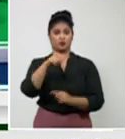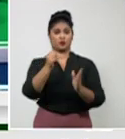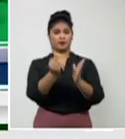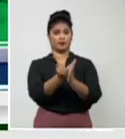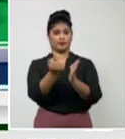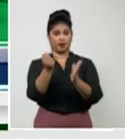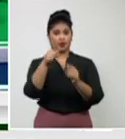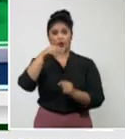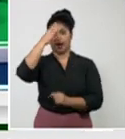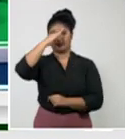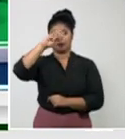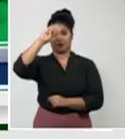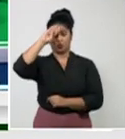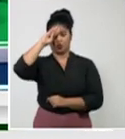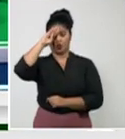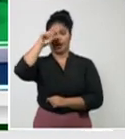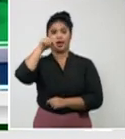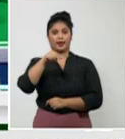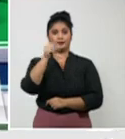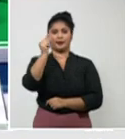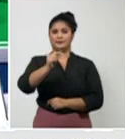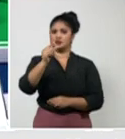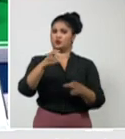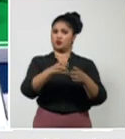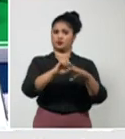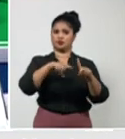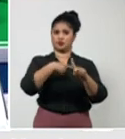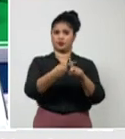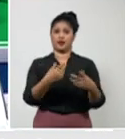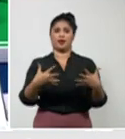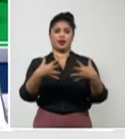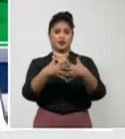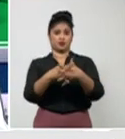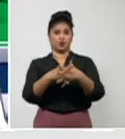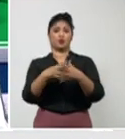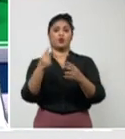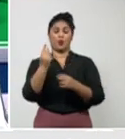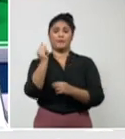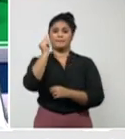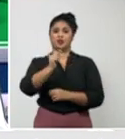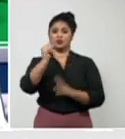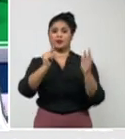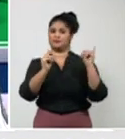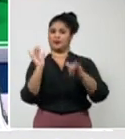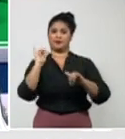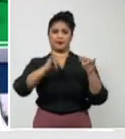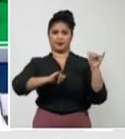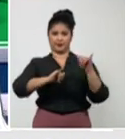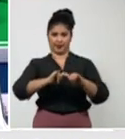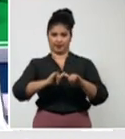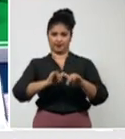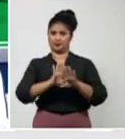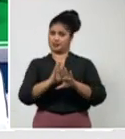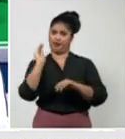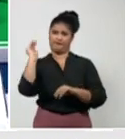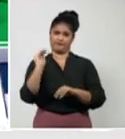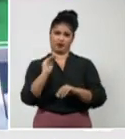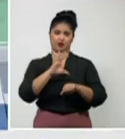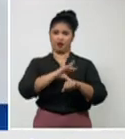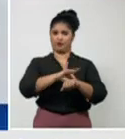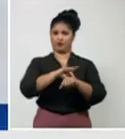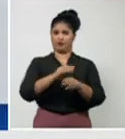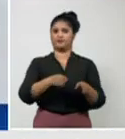con viajeros internacionales. Por provincia, nuevamente la provincia de La